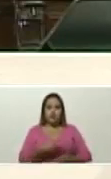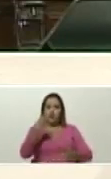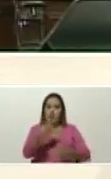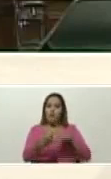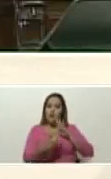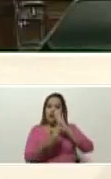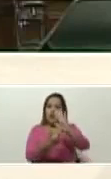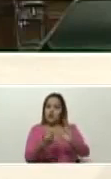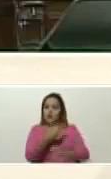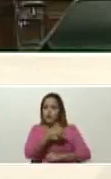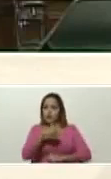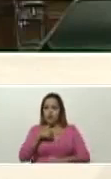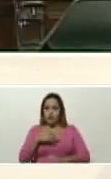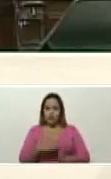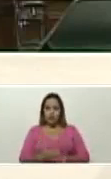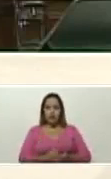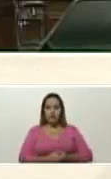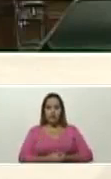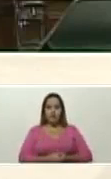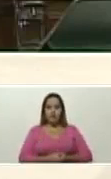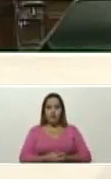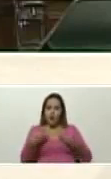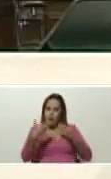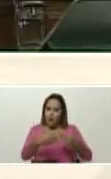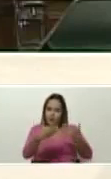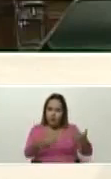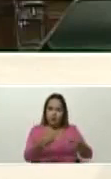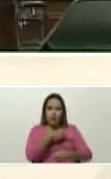nosotros. Llevarla adelante